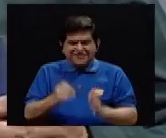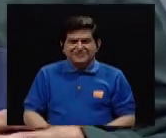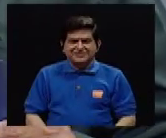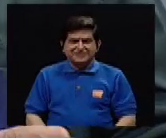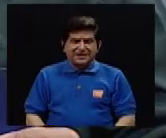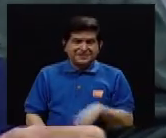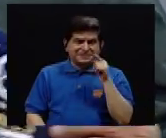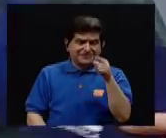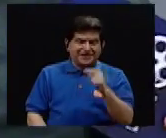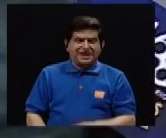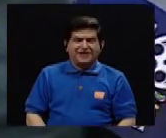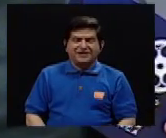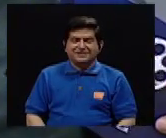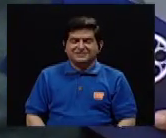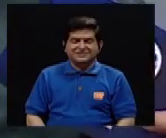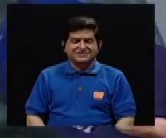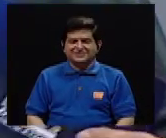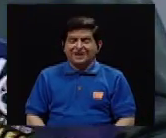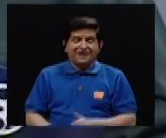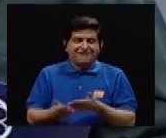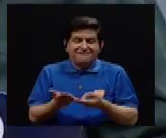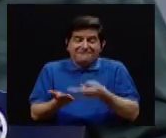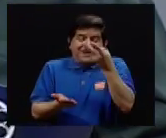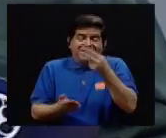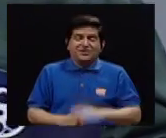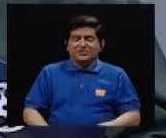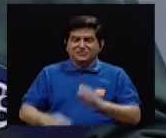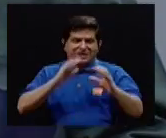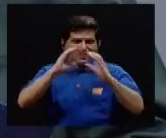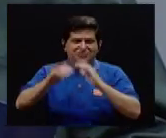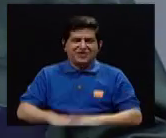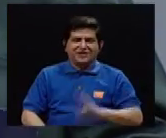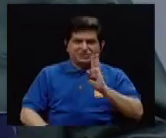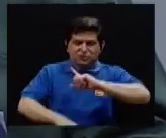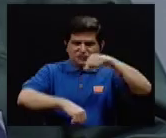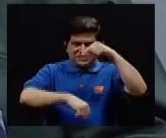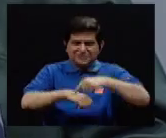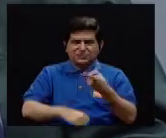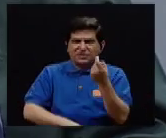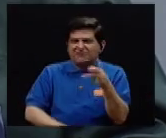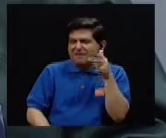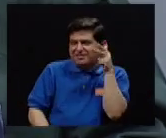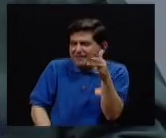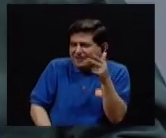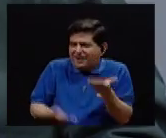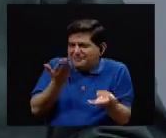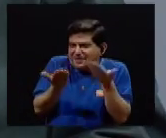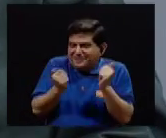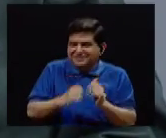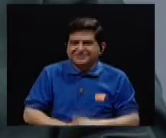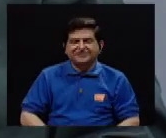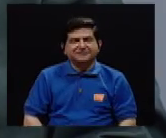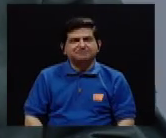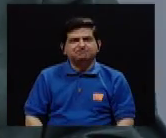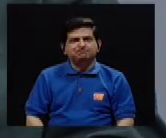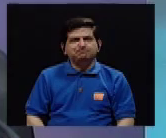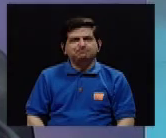esa larga y rica conversación de 6 horas o más que hubiera una cámara por ahí?